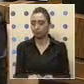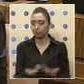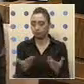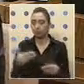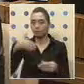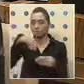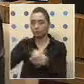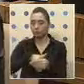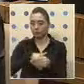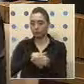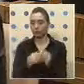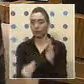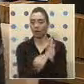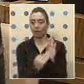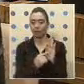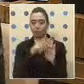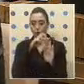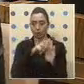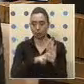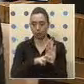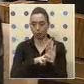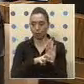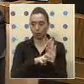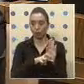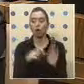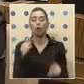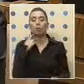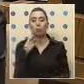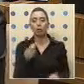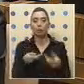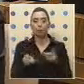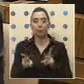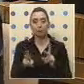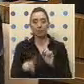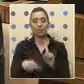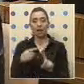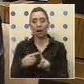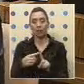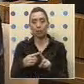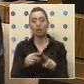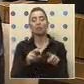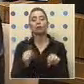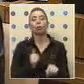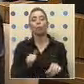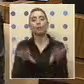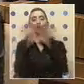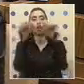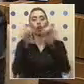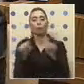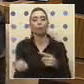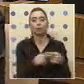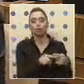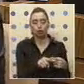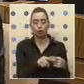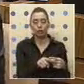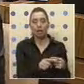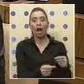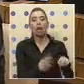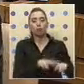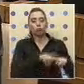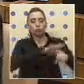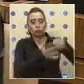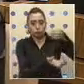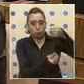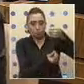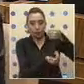a votar favorablemente este proyecto, porque nos permitirá además acometer los compromisos sociales con financiamiento permanente.